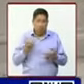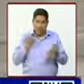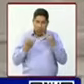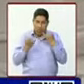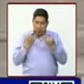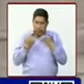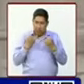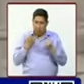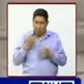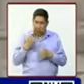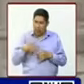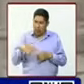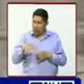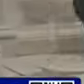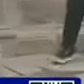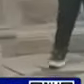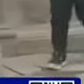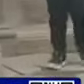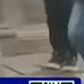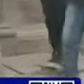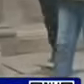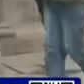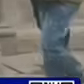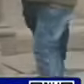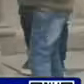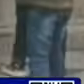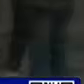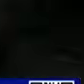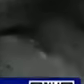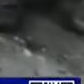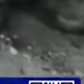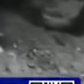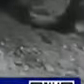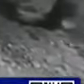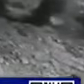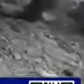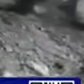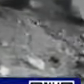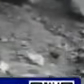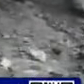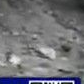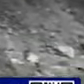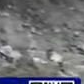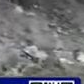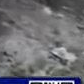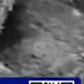informado, aquí en Quivincha también el puente que se lo ha llevado, aquí en el municipio de Betanzos.